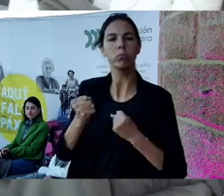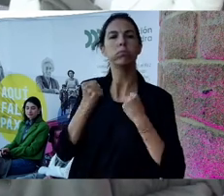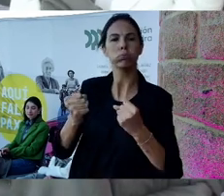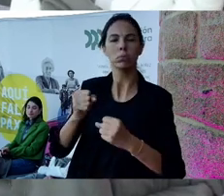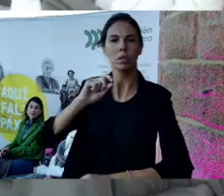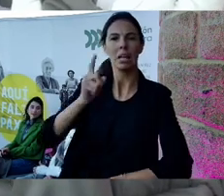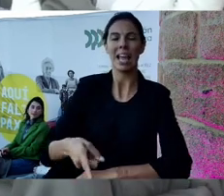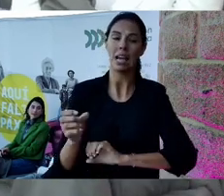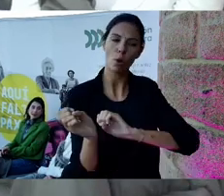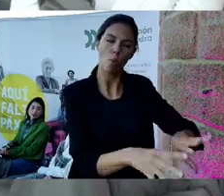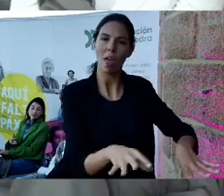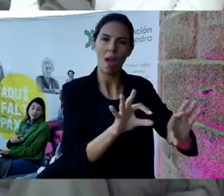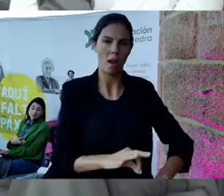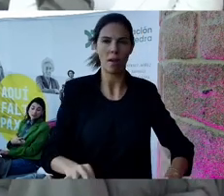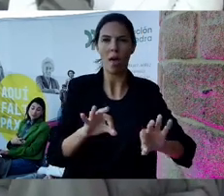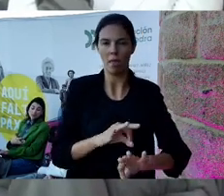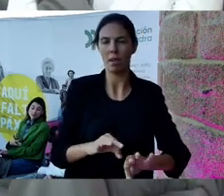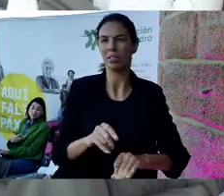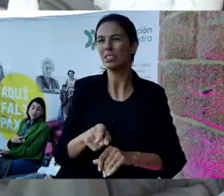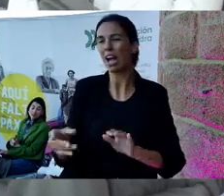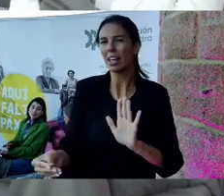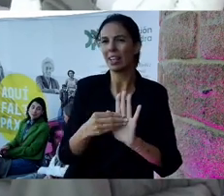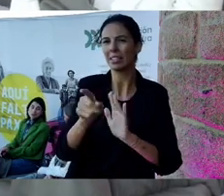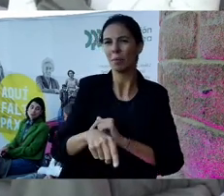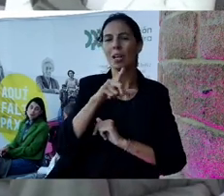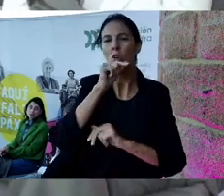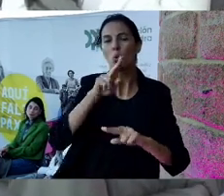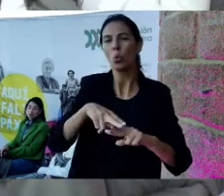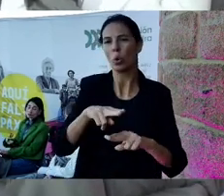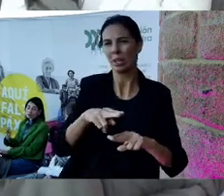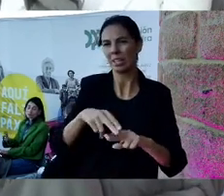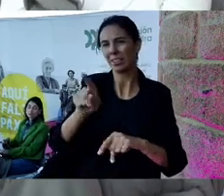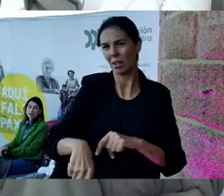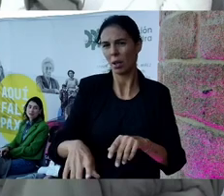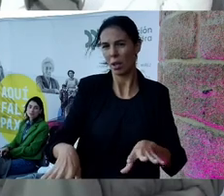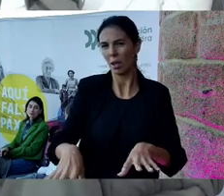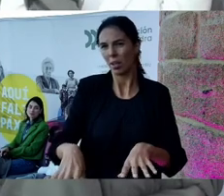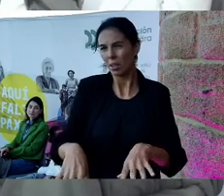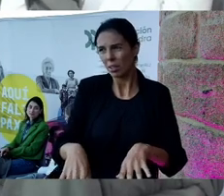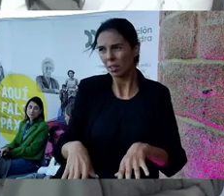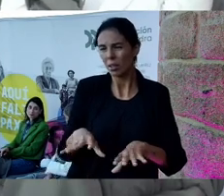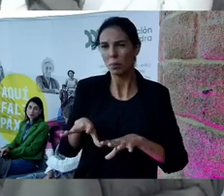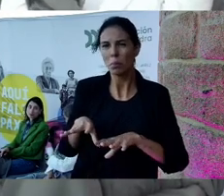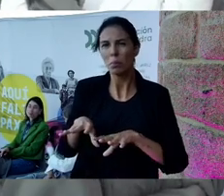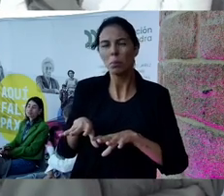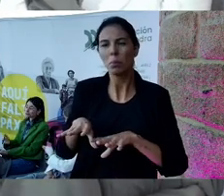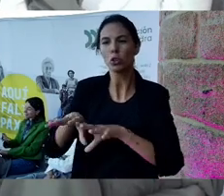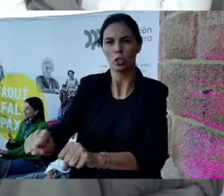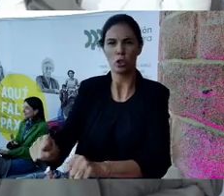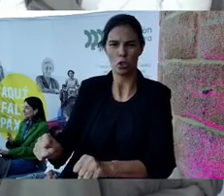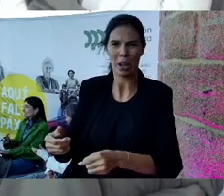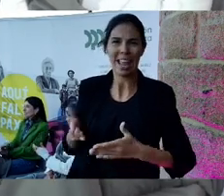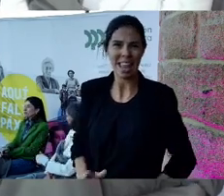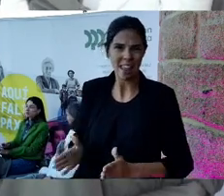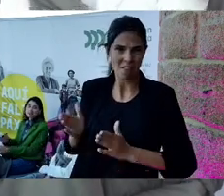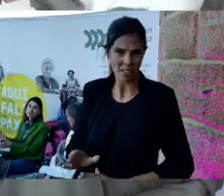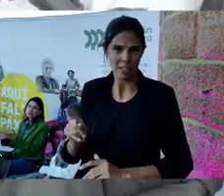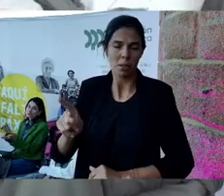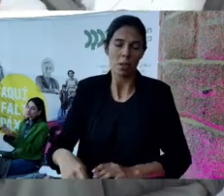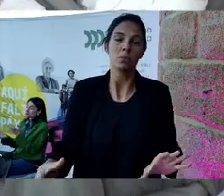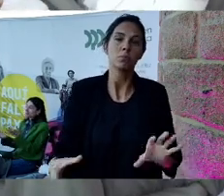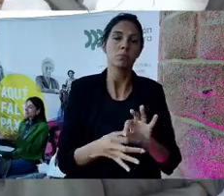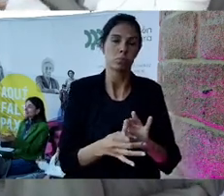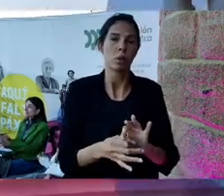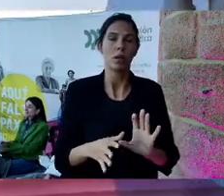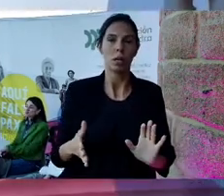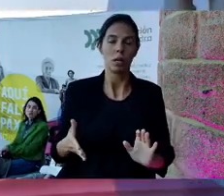el poder temporal sin renunciar a nada. Y eso... Habría que añadir que Urraca también ejerció posesión sobre infantazgo. También, por